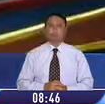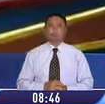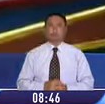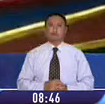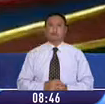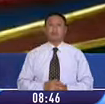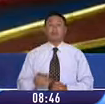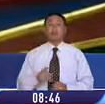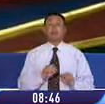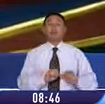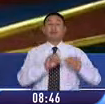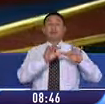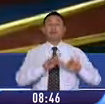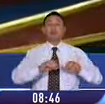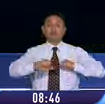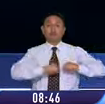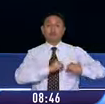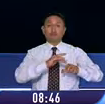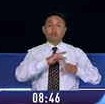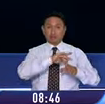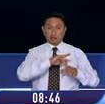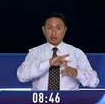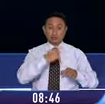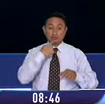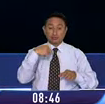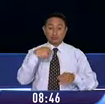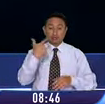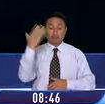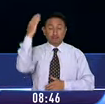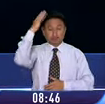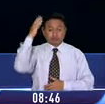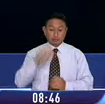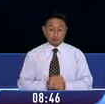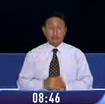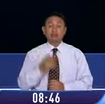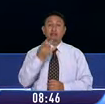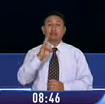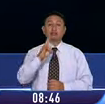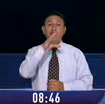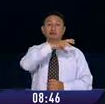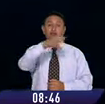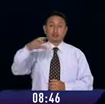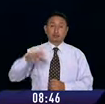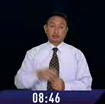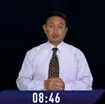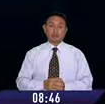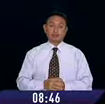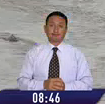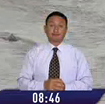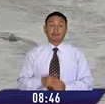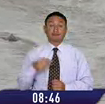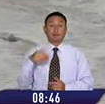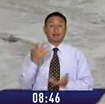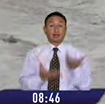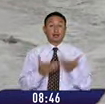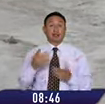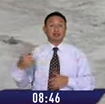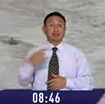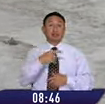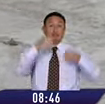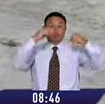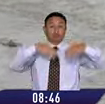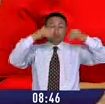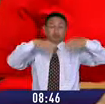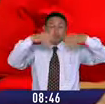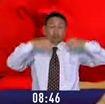La Secretaría de Gestión de Riesgos declaró en alerta amarilla 17 provincias del país ante la posible llegada del fenómeno